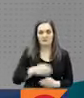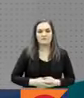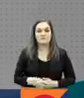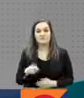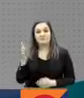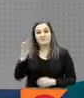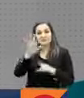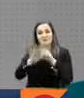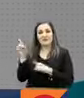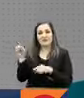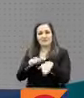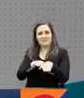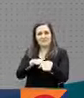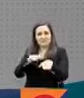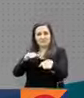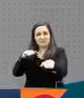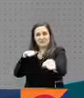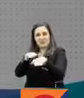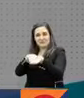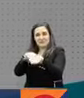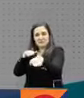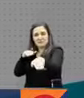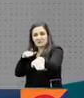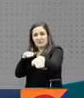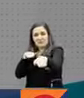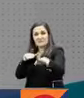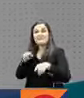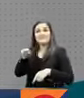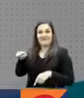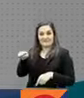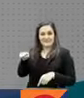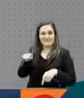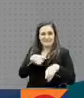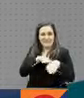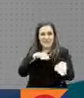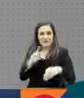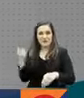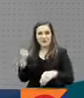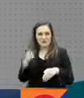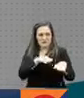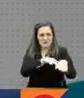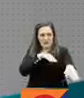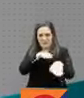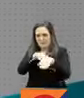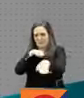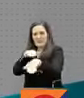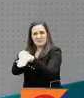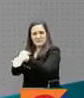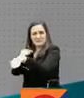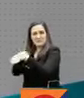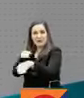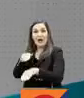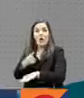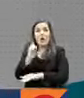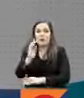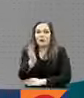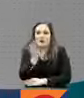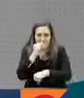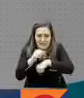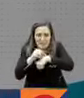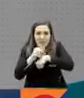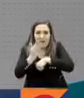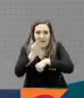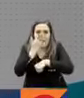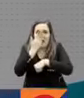se observa la avenida San Juan y la avenida Ferrocarril colapsadas por el tráfico, minutos antes de que comenzara a regir la medida de toque de queda en